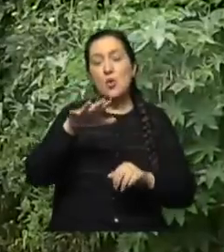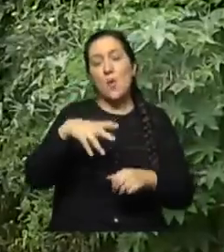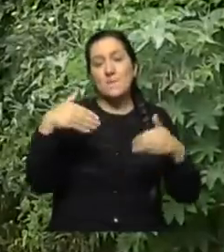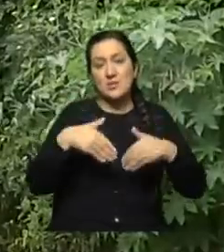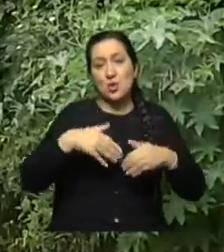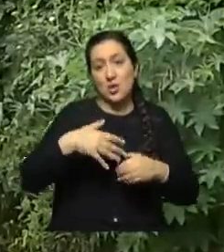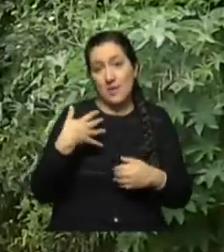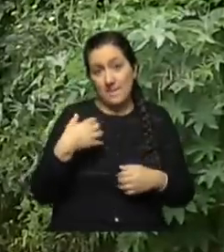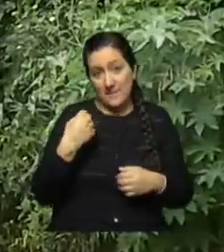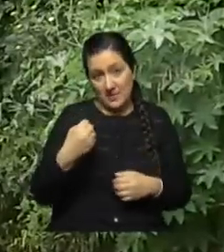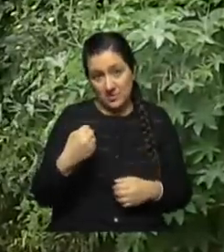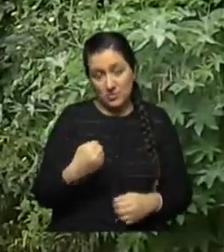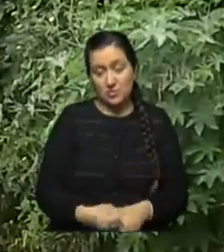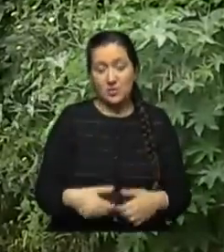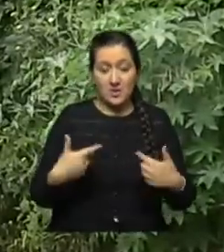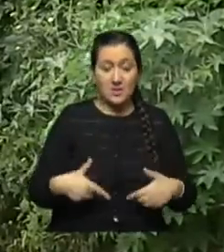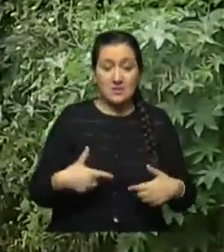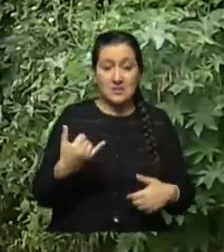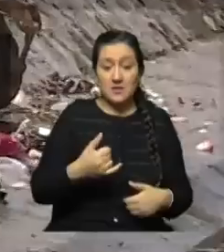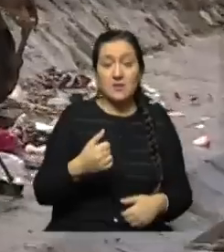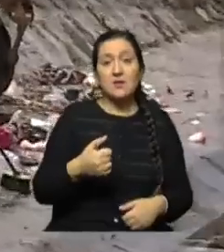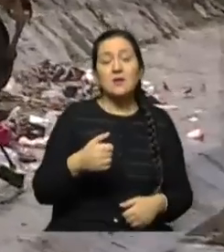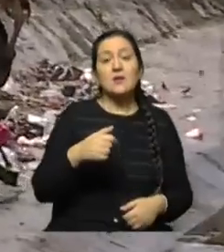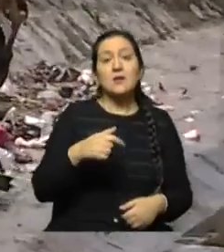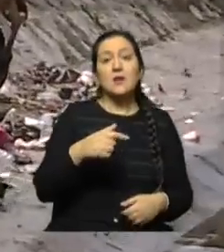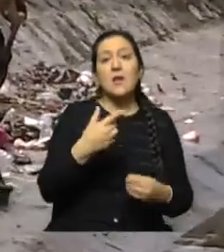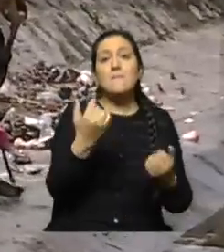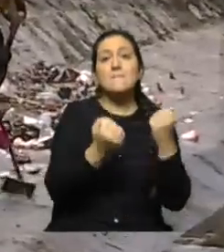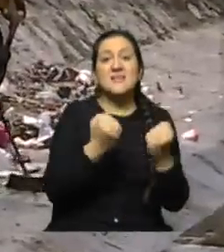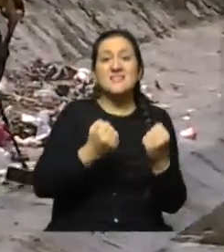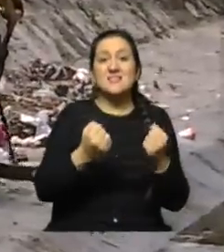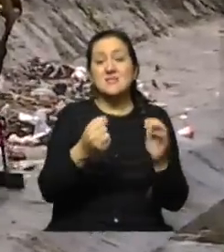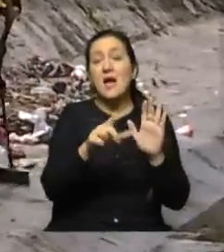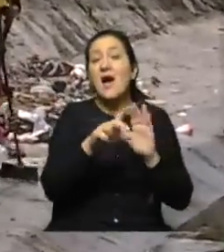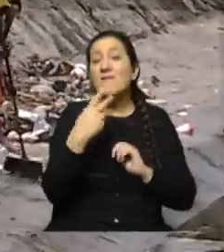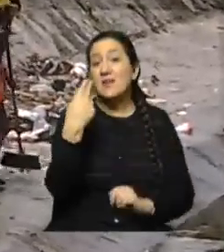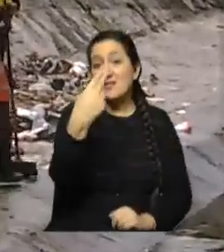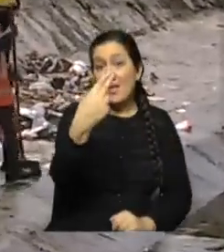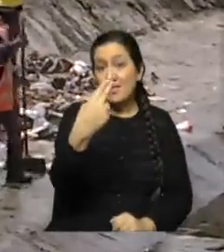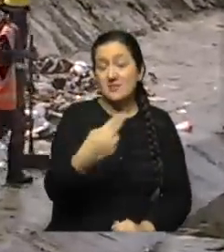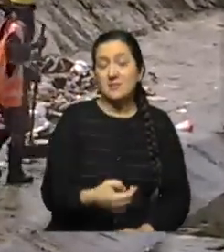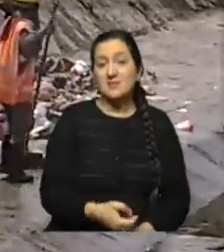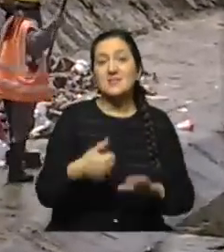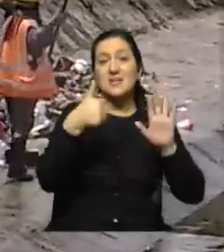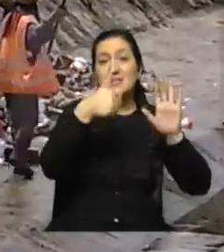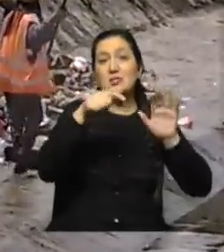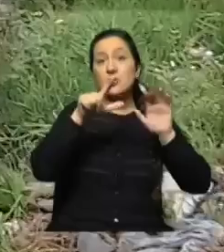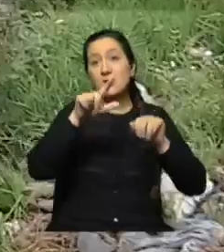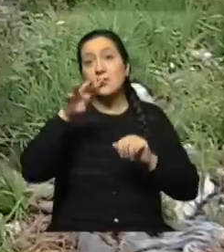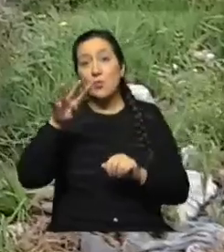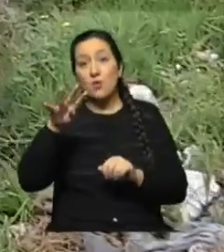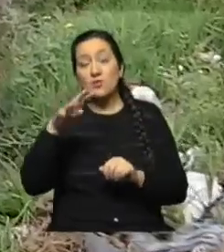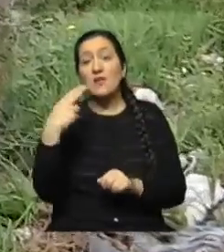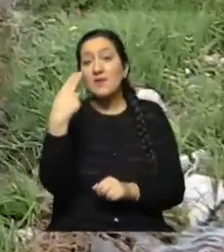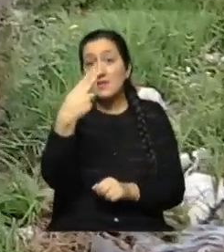intendencia registradas 335 empresas transportistas con 798 vehículos de los cuales 674 están habilitados